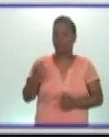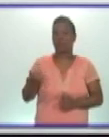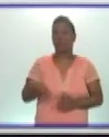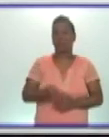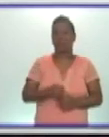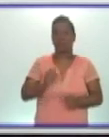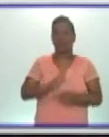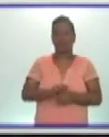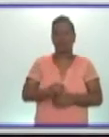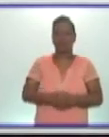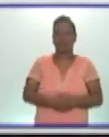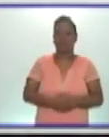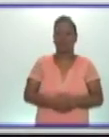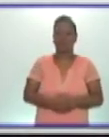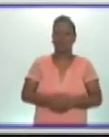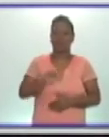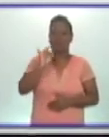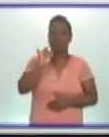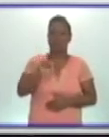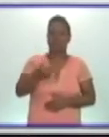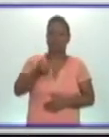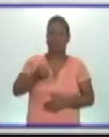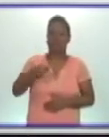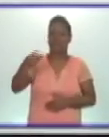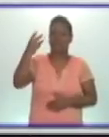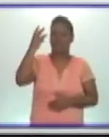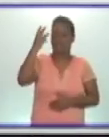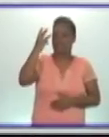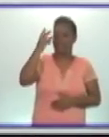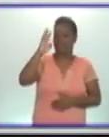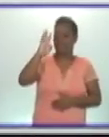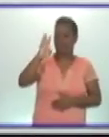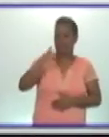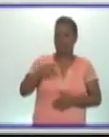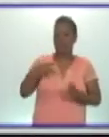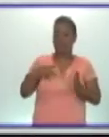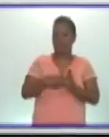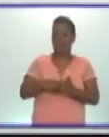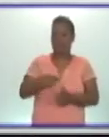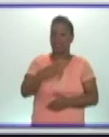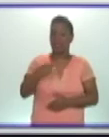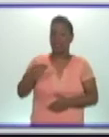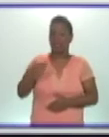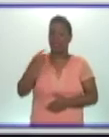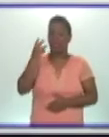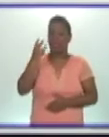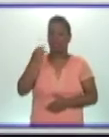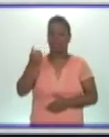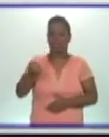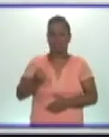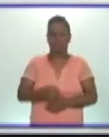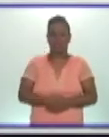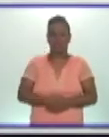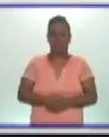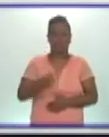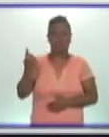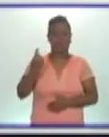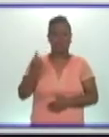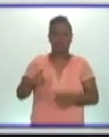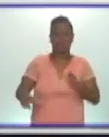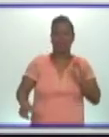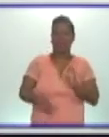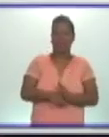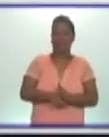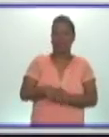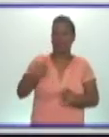empezar. Tenemos 7a al cubo b entre menos 3a. Primero vamos a aplicar ley de signos, ya que es